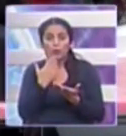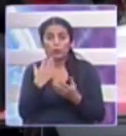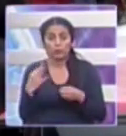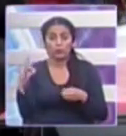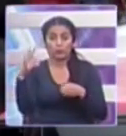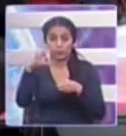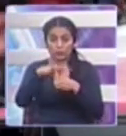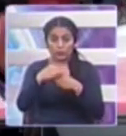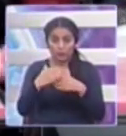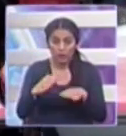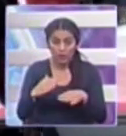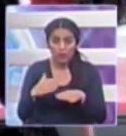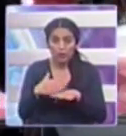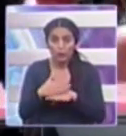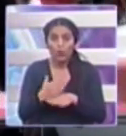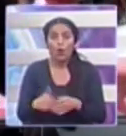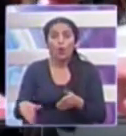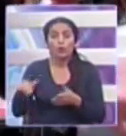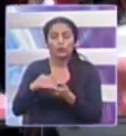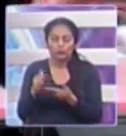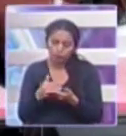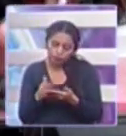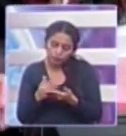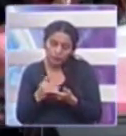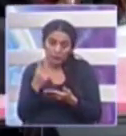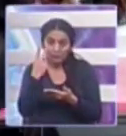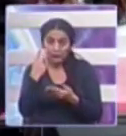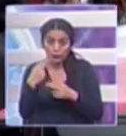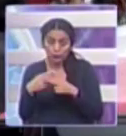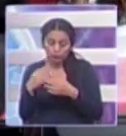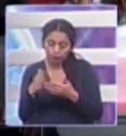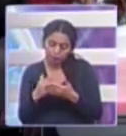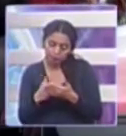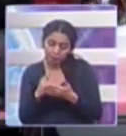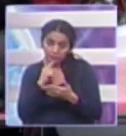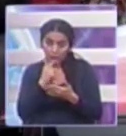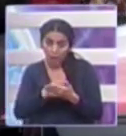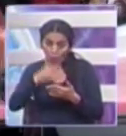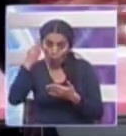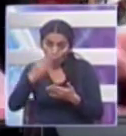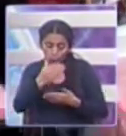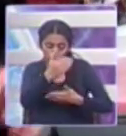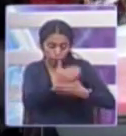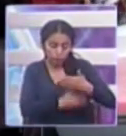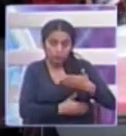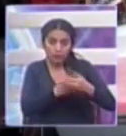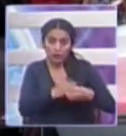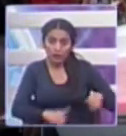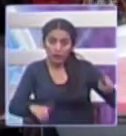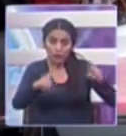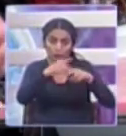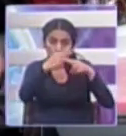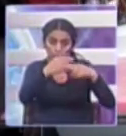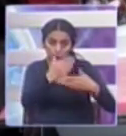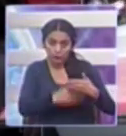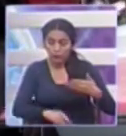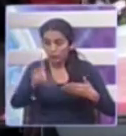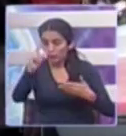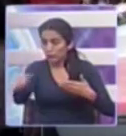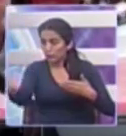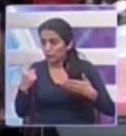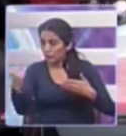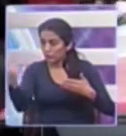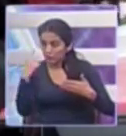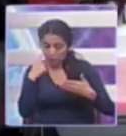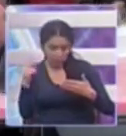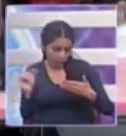electoral, justamente para verificar que el padrón electoral coincida con las personas que se acercarían a votar en las elecciones.